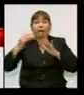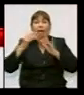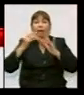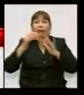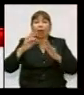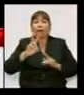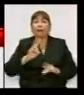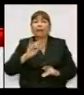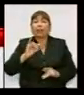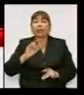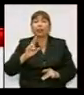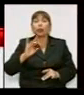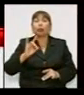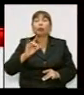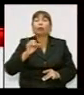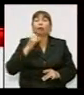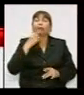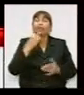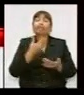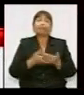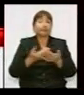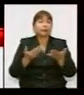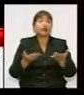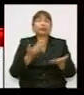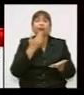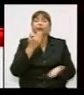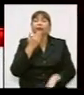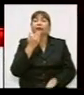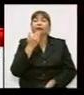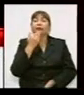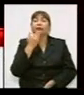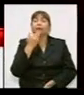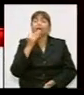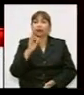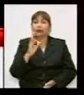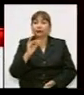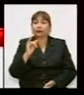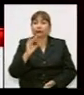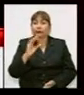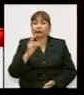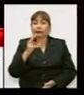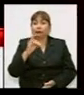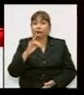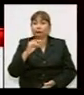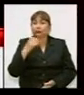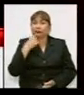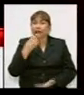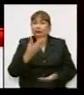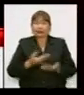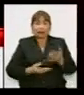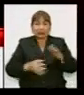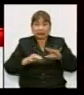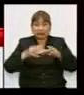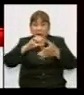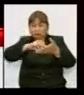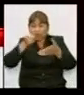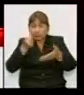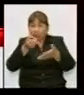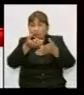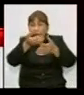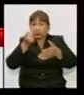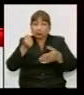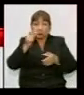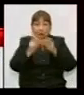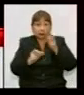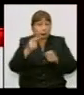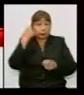física. La ciberdelincuencia, aquí no ha sido objeto de un phishing. El anónimo subjetivismo, también las